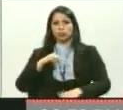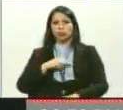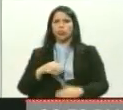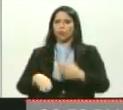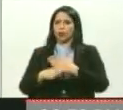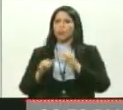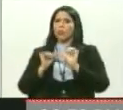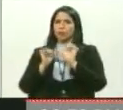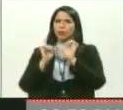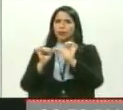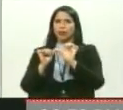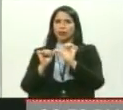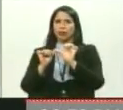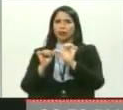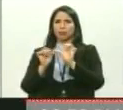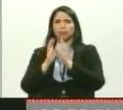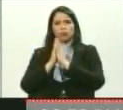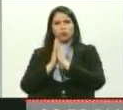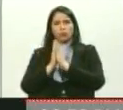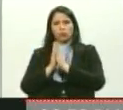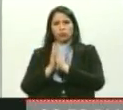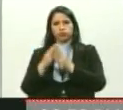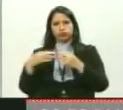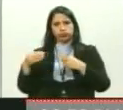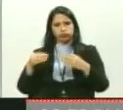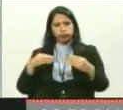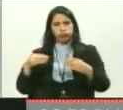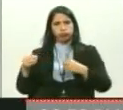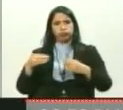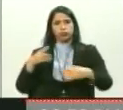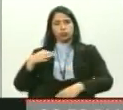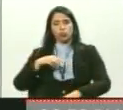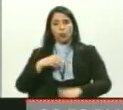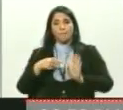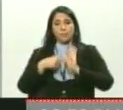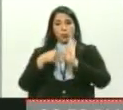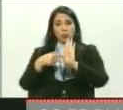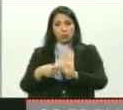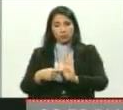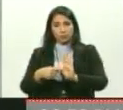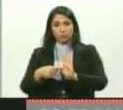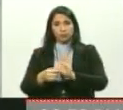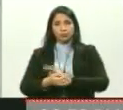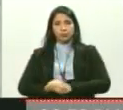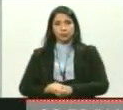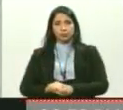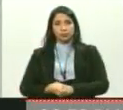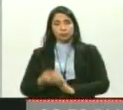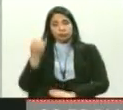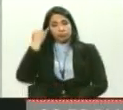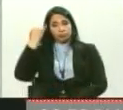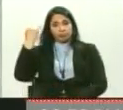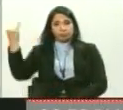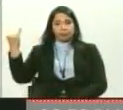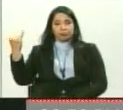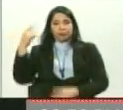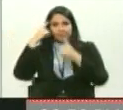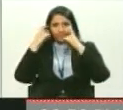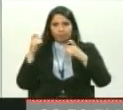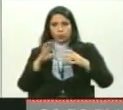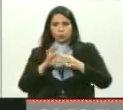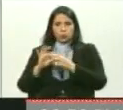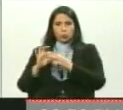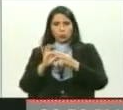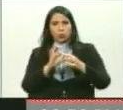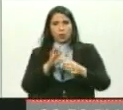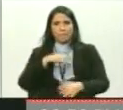¿vale? Vamos a mantenerla con las flexibilizaciones que hemos demostrado, y con la inteligencia, la sabiduría y la unión